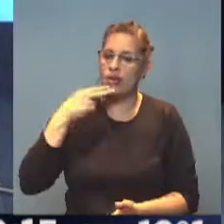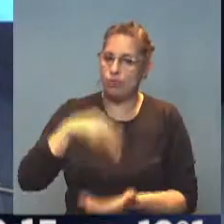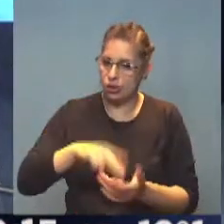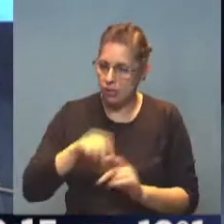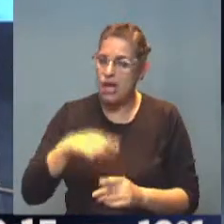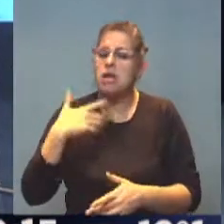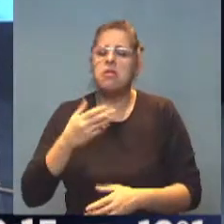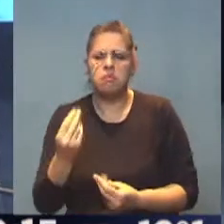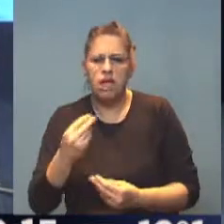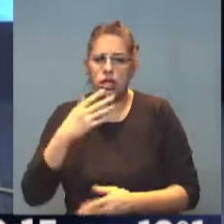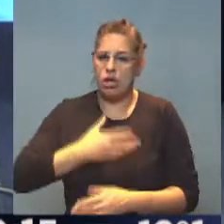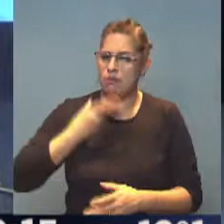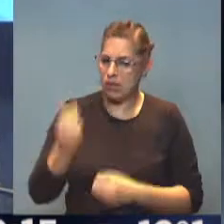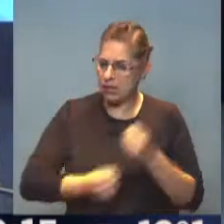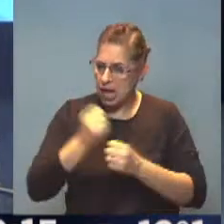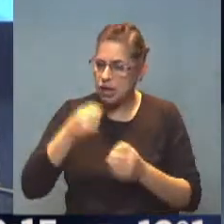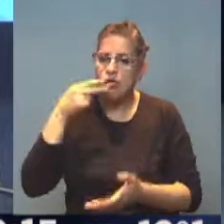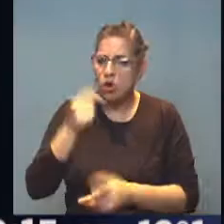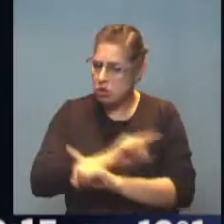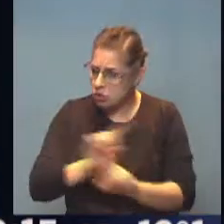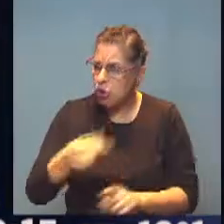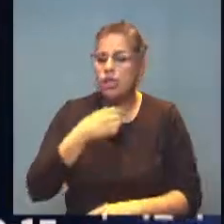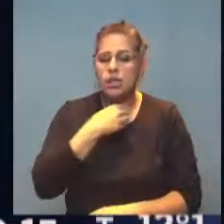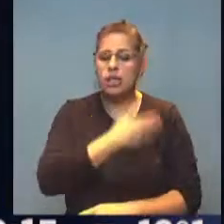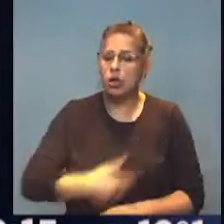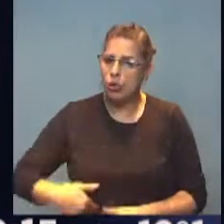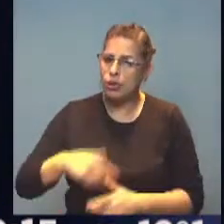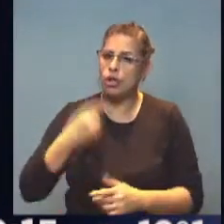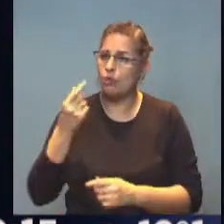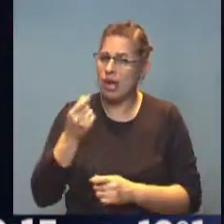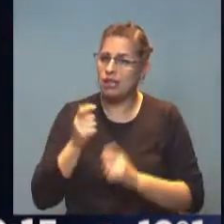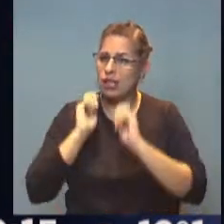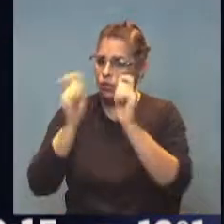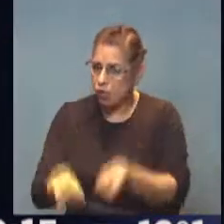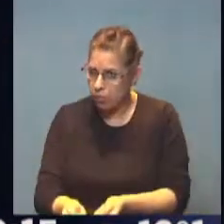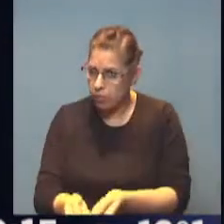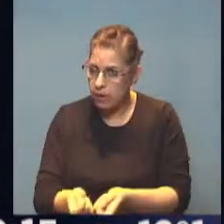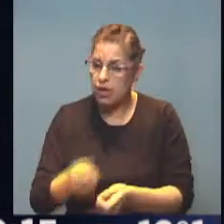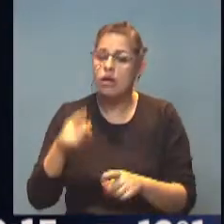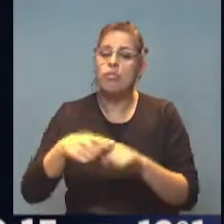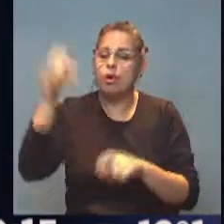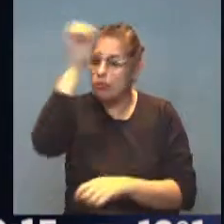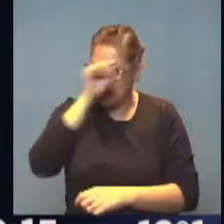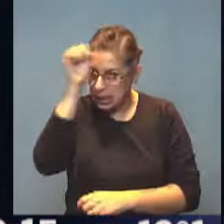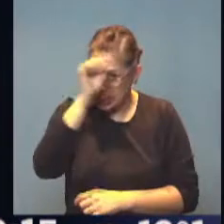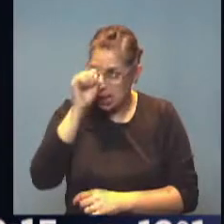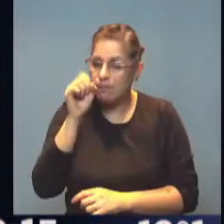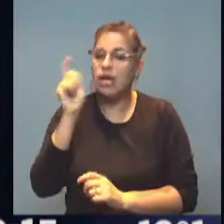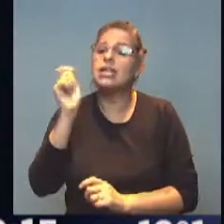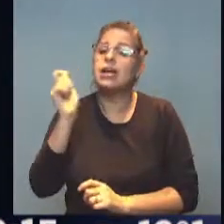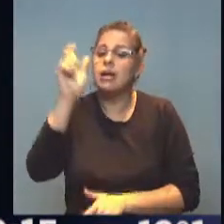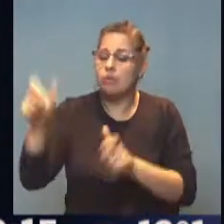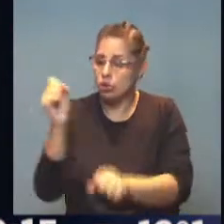del juego y buddle que queremos que el gobierno le devuelva la plata de las mineras al laburante